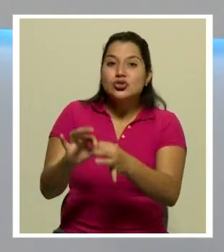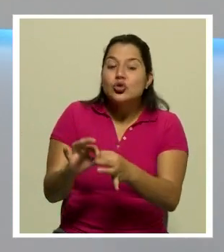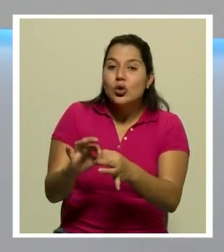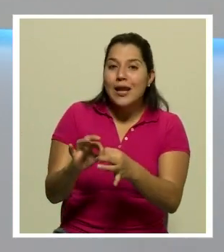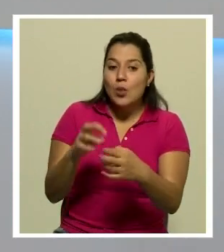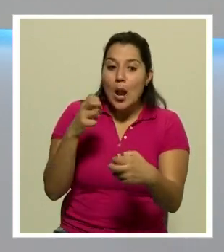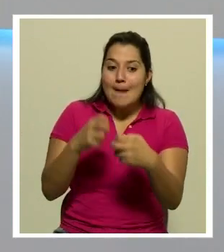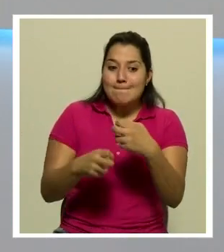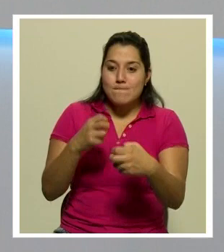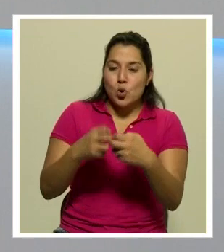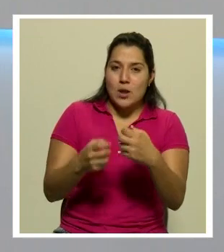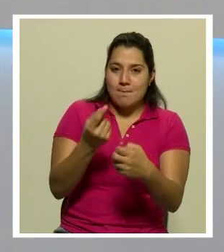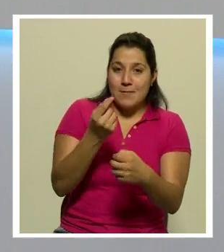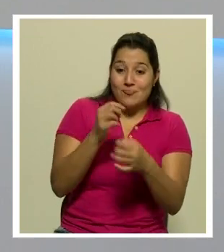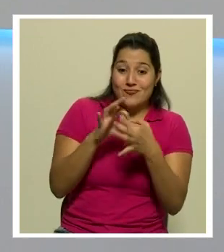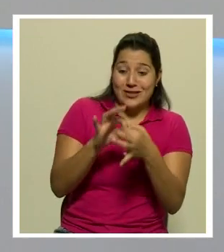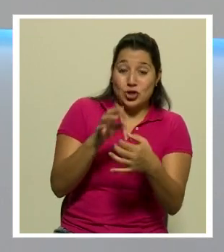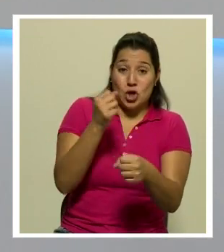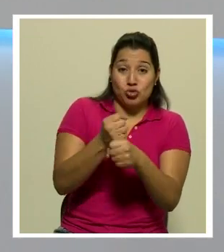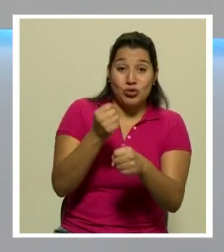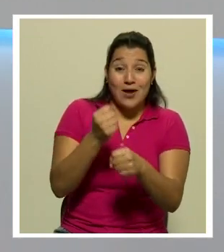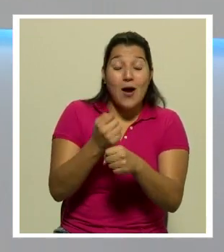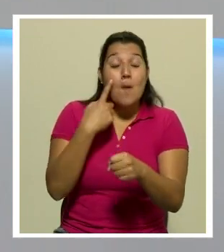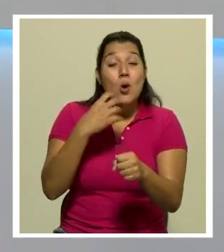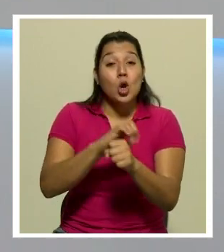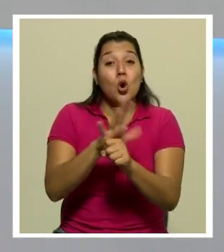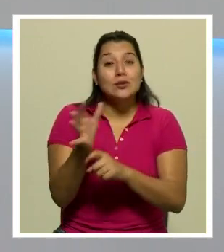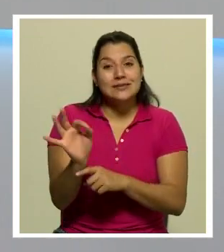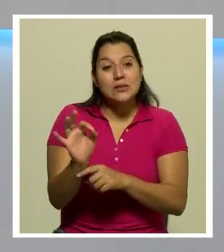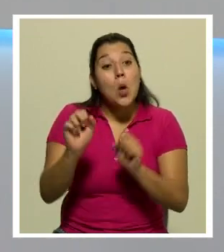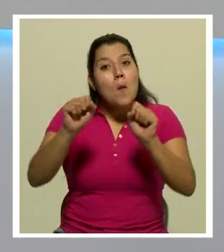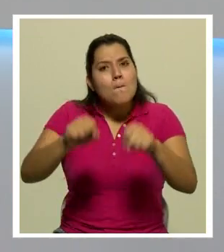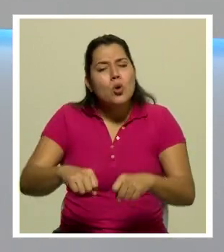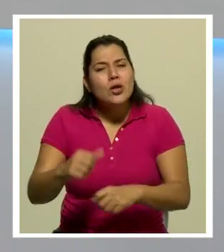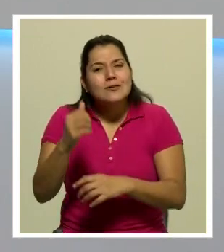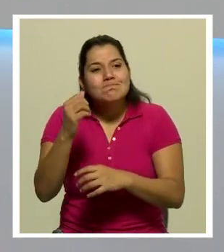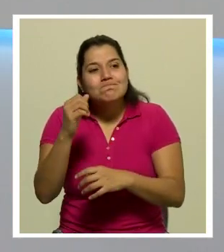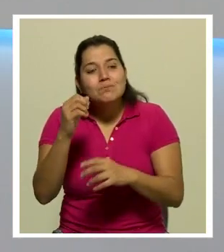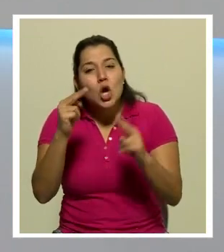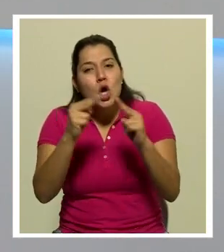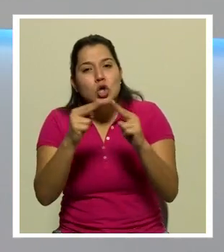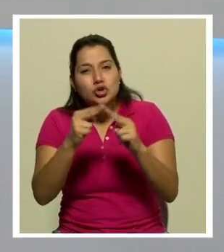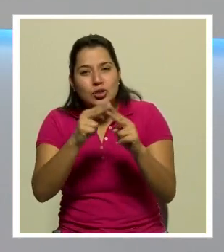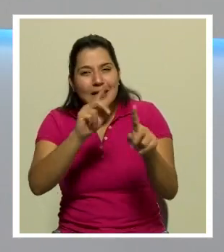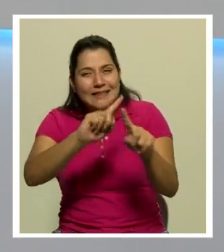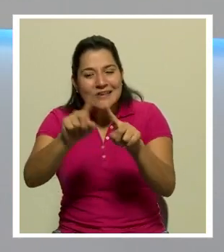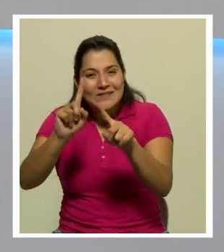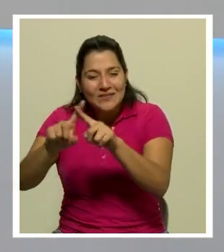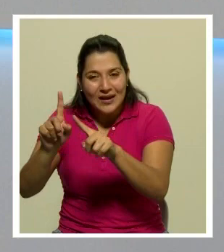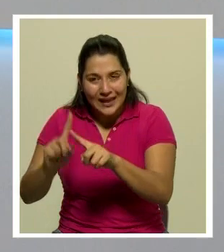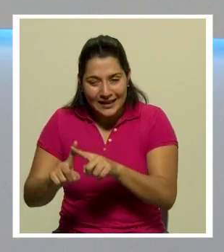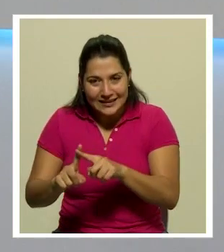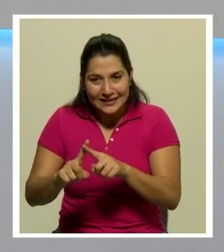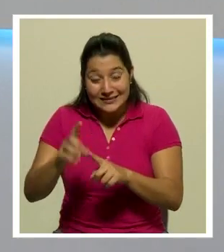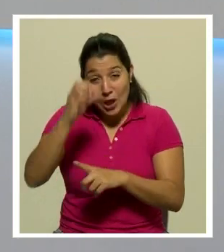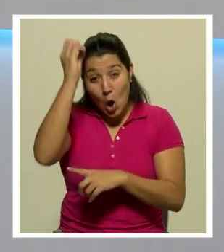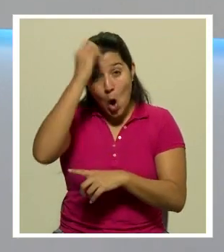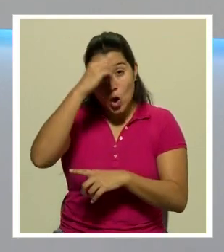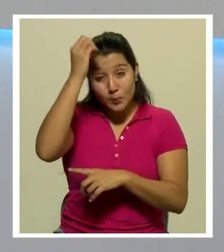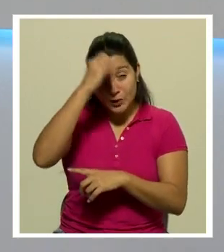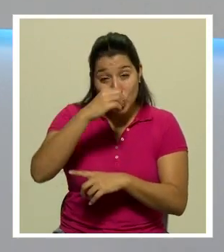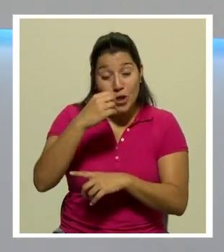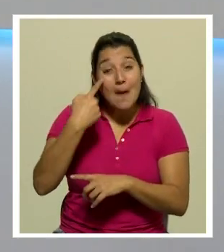laboral que provocó la pandemia y a conocer distintas reacciones que provoca el discurso que ofreció ayer